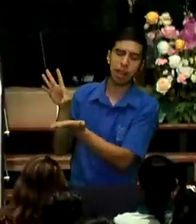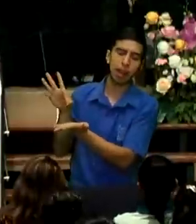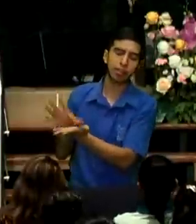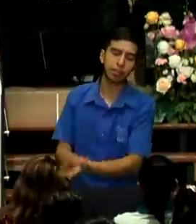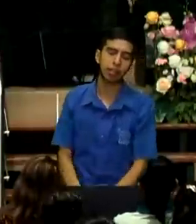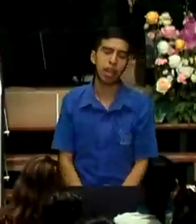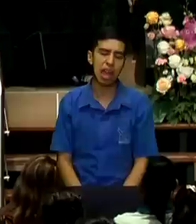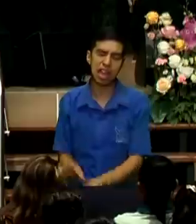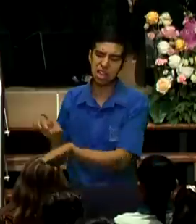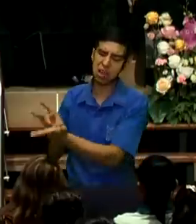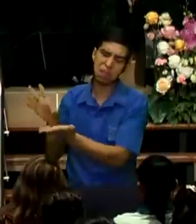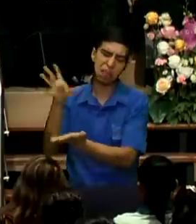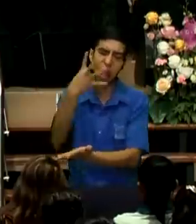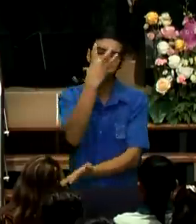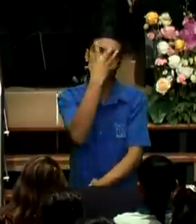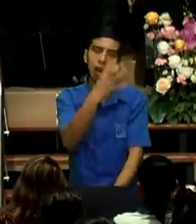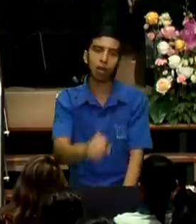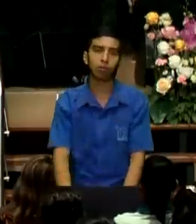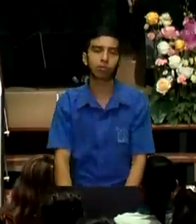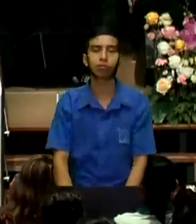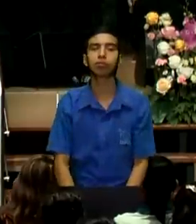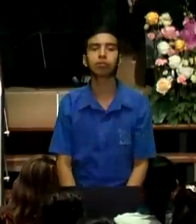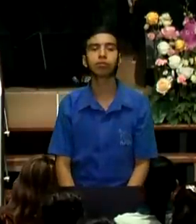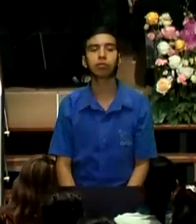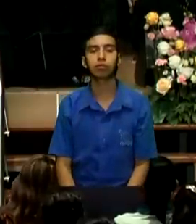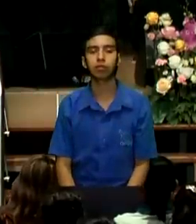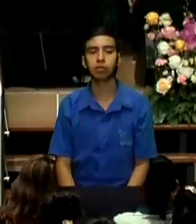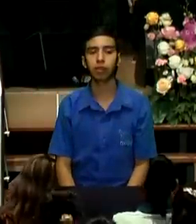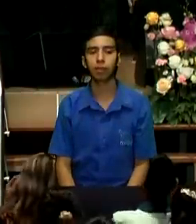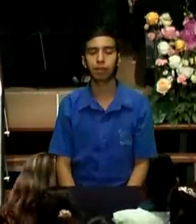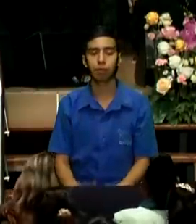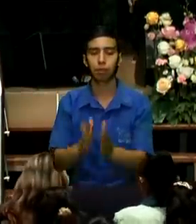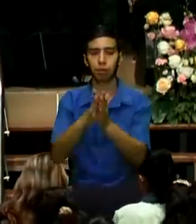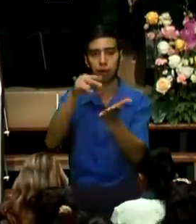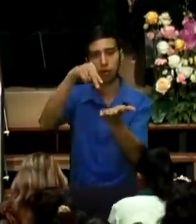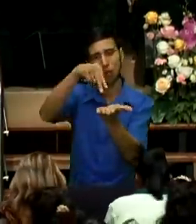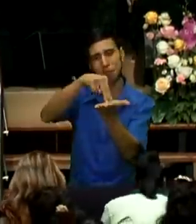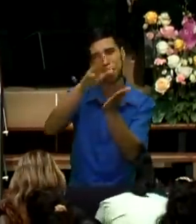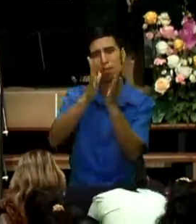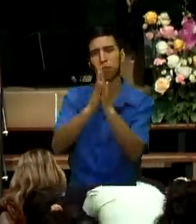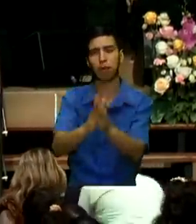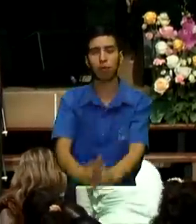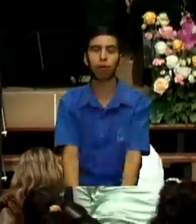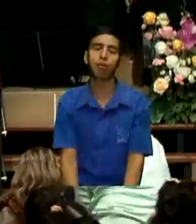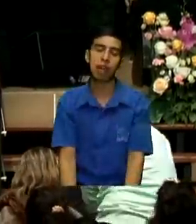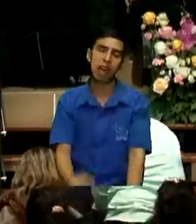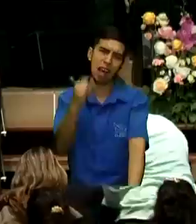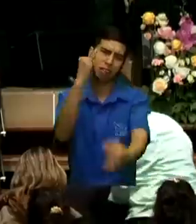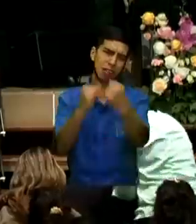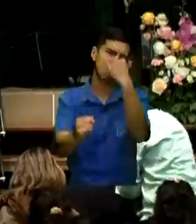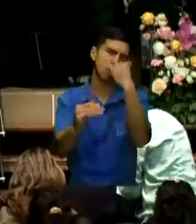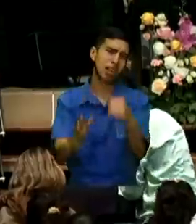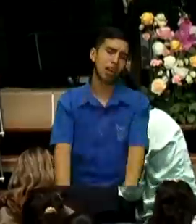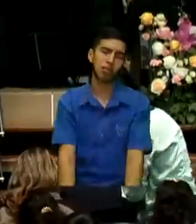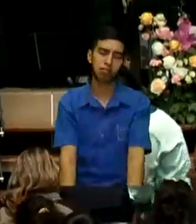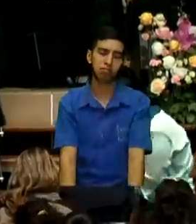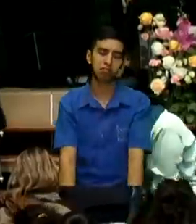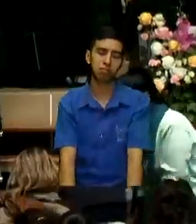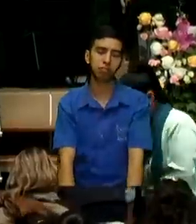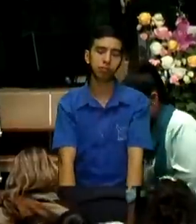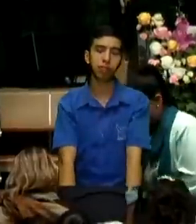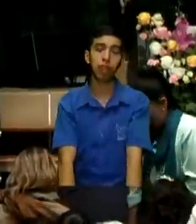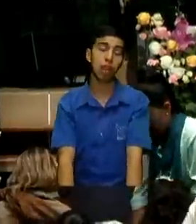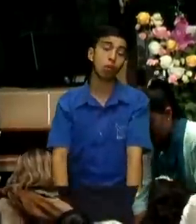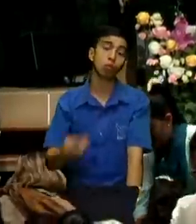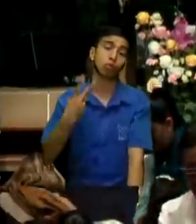Este tema es interminable. Póngase de pie mejor y vamos a cortar así, de una vez. Vamos